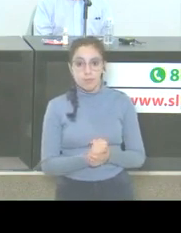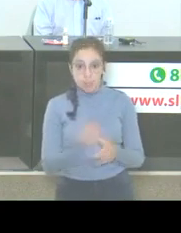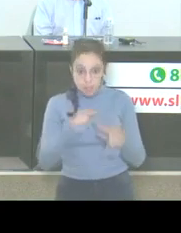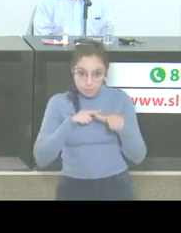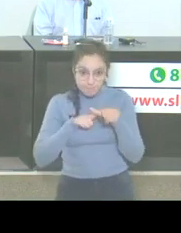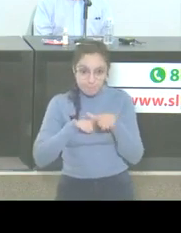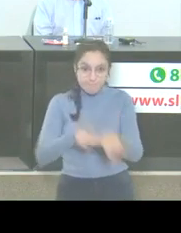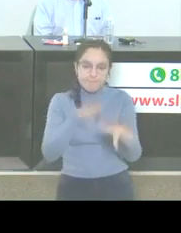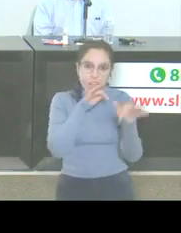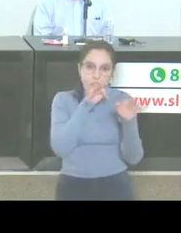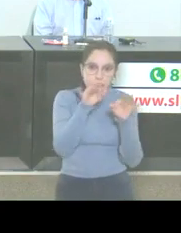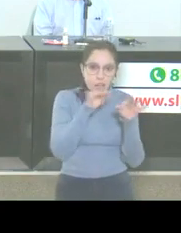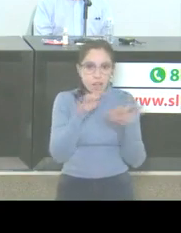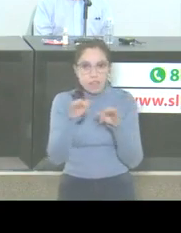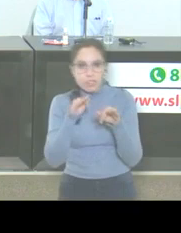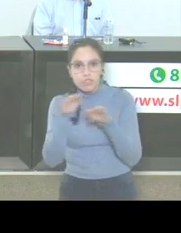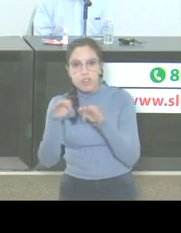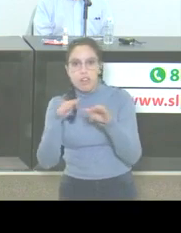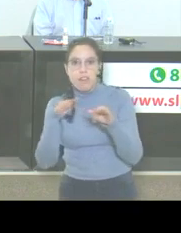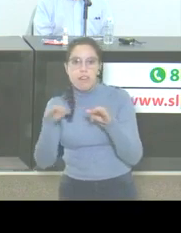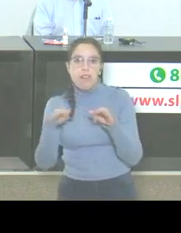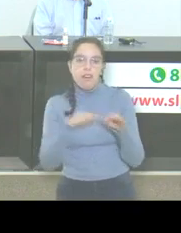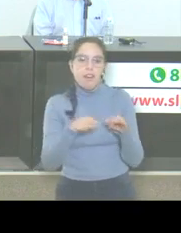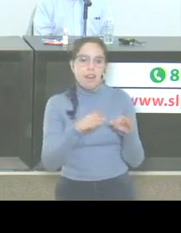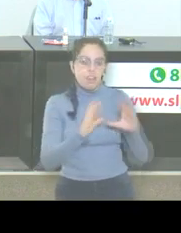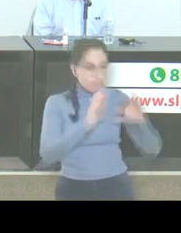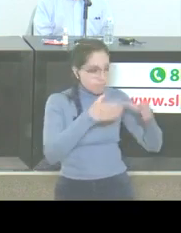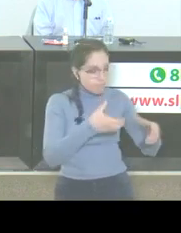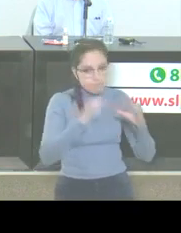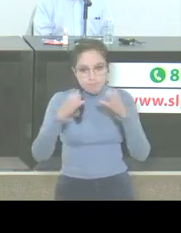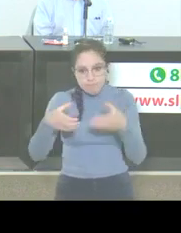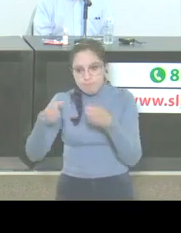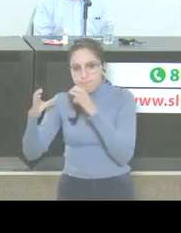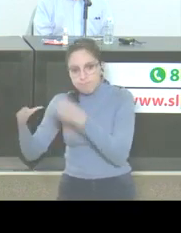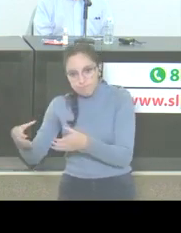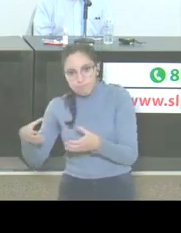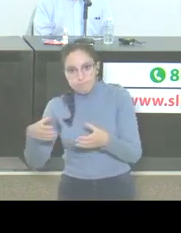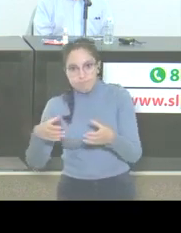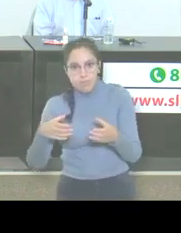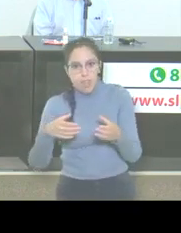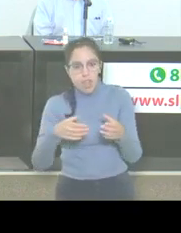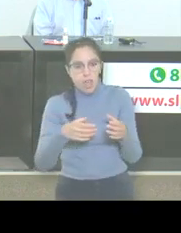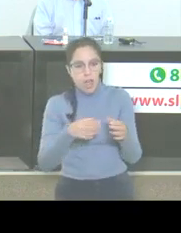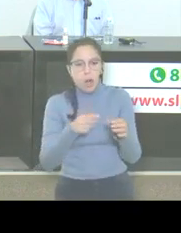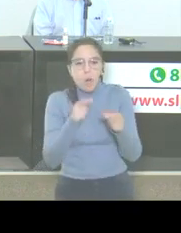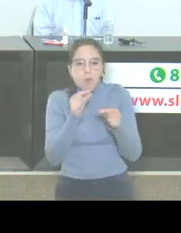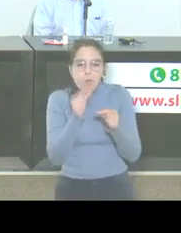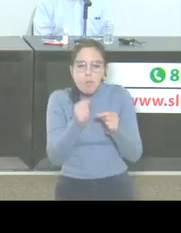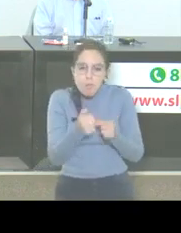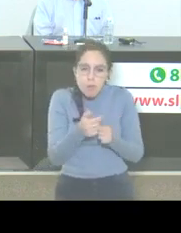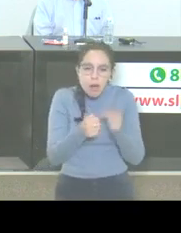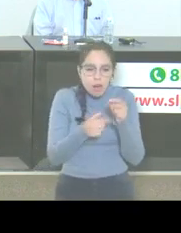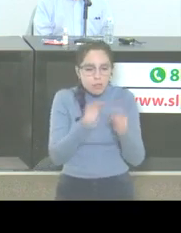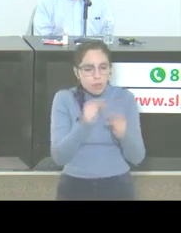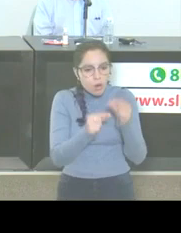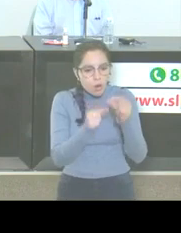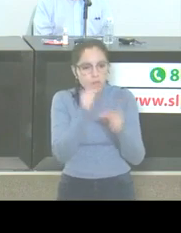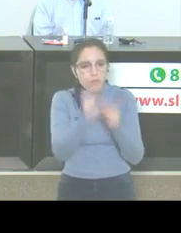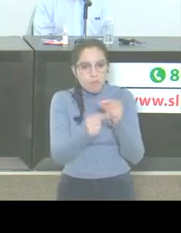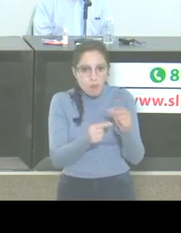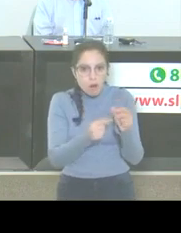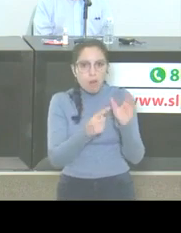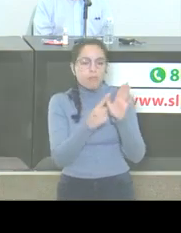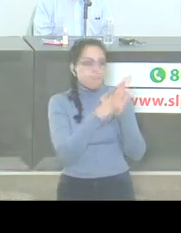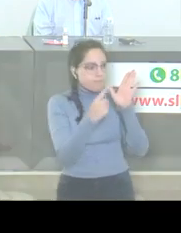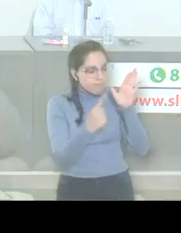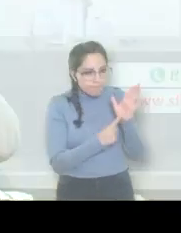trabajando con todos estos sectores para poder ir definiendo las actividades